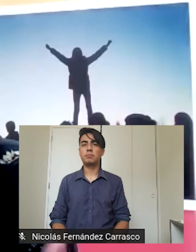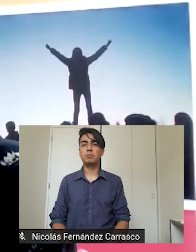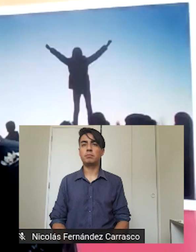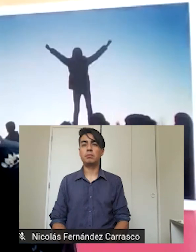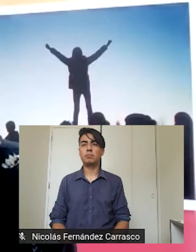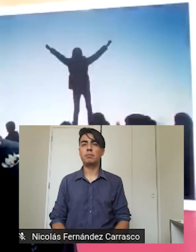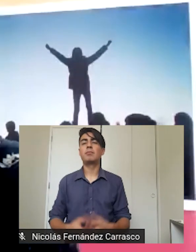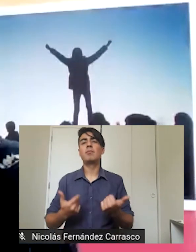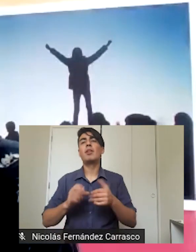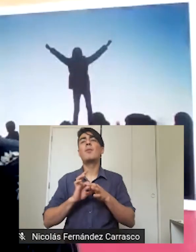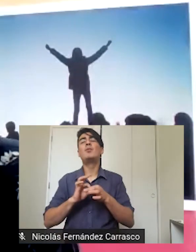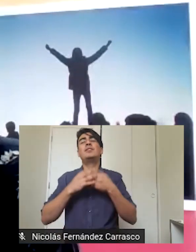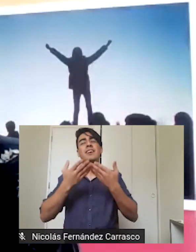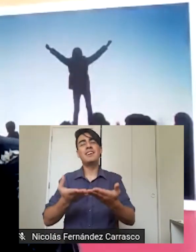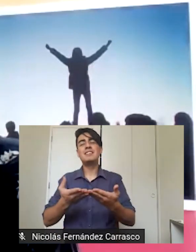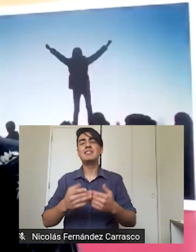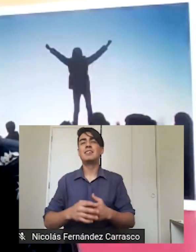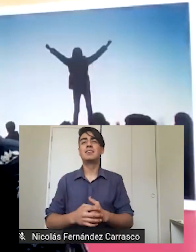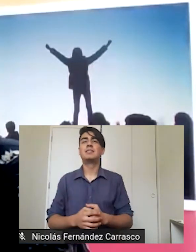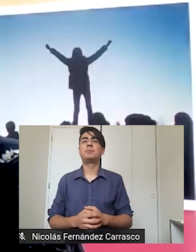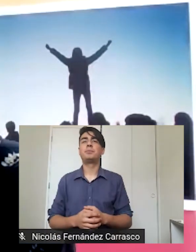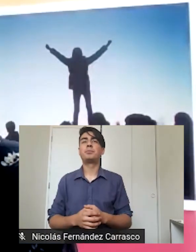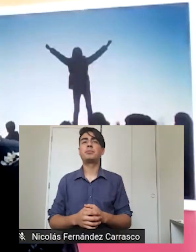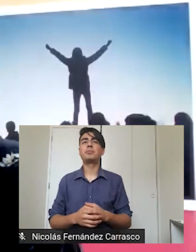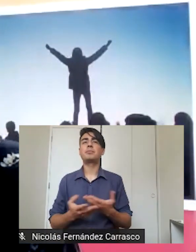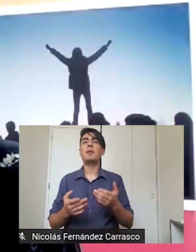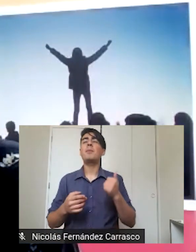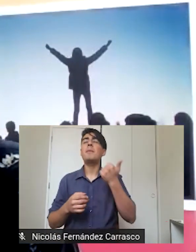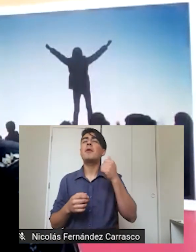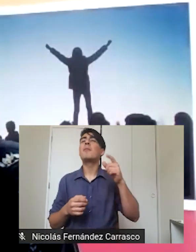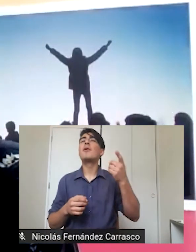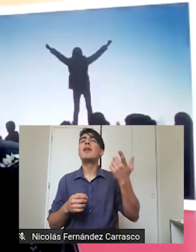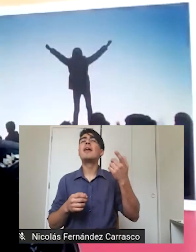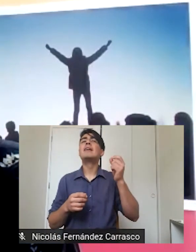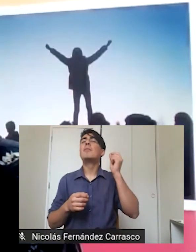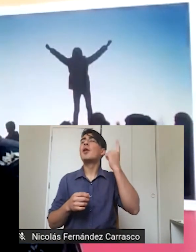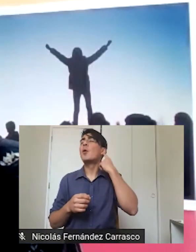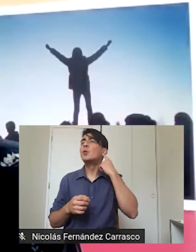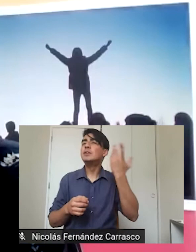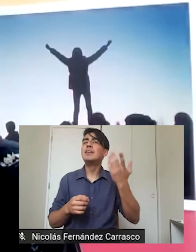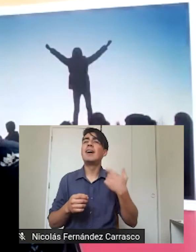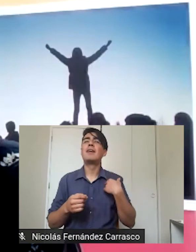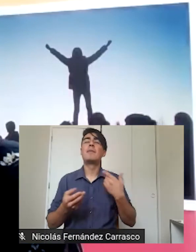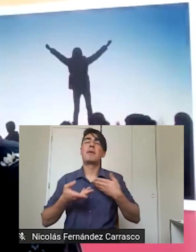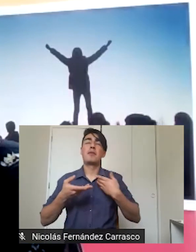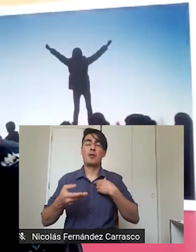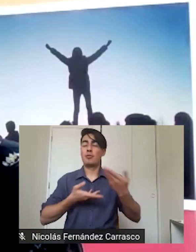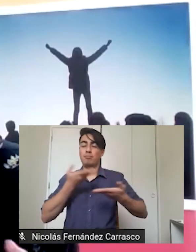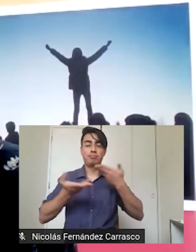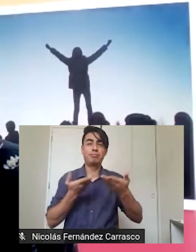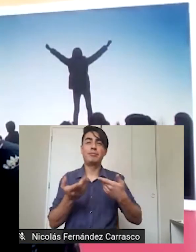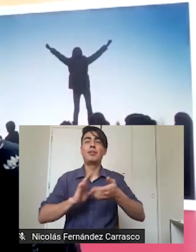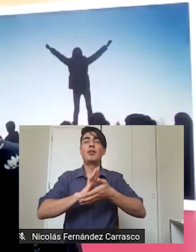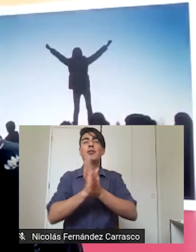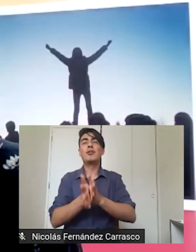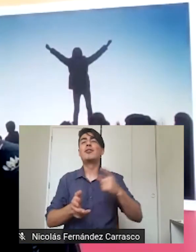que nosotros y todo lo que nosotros hacemos y lo que tratamos de hacer en Noruega. Así